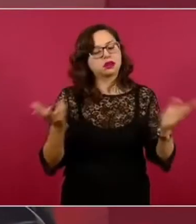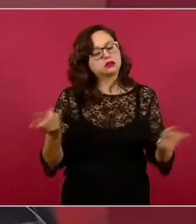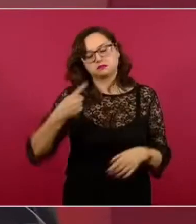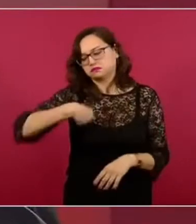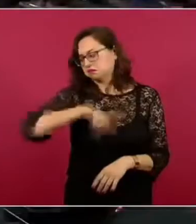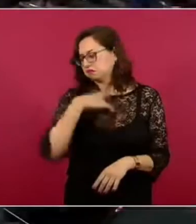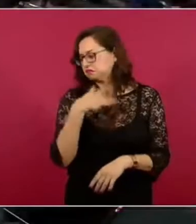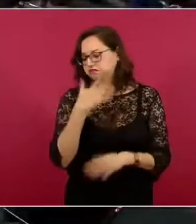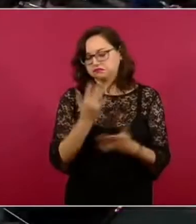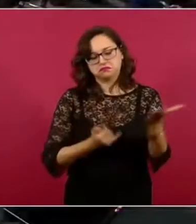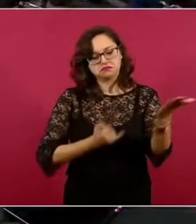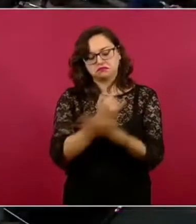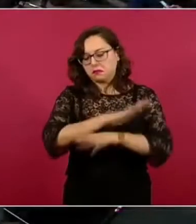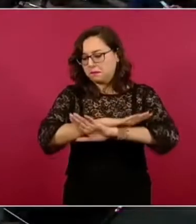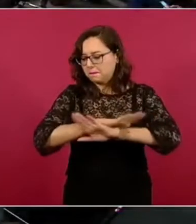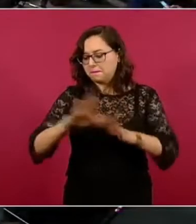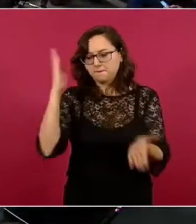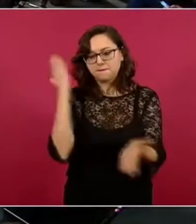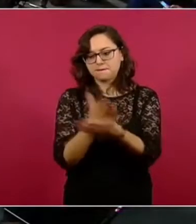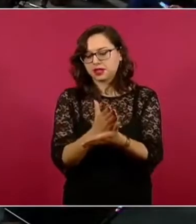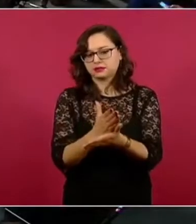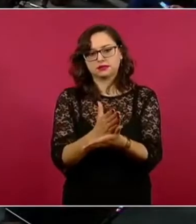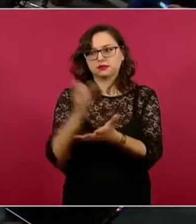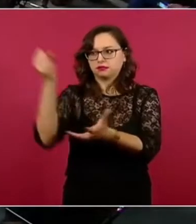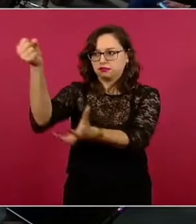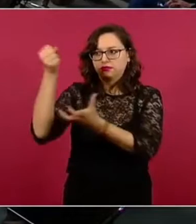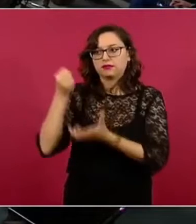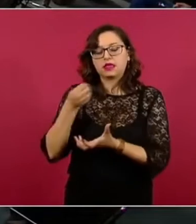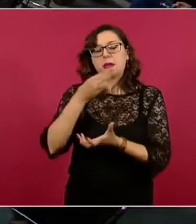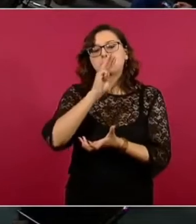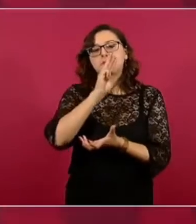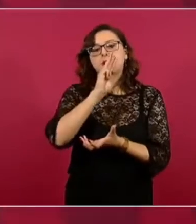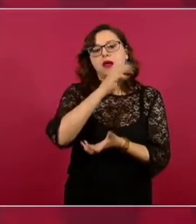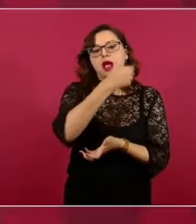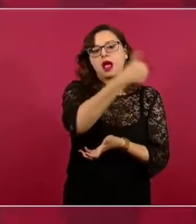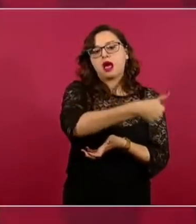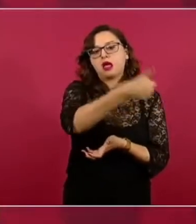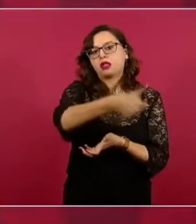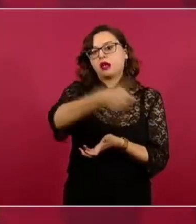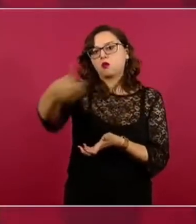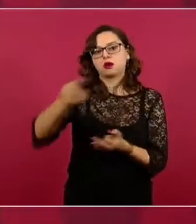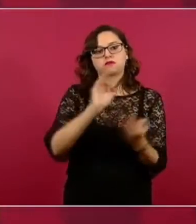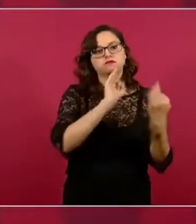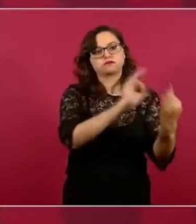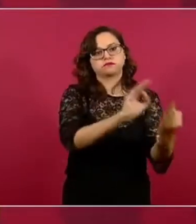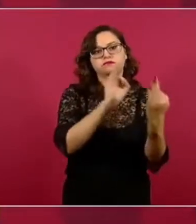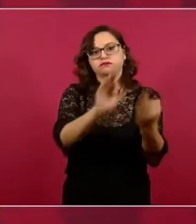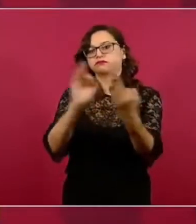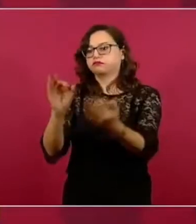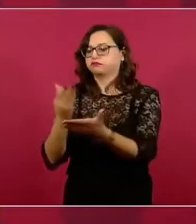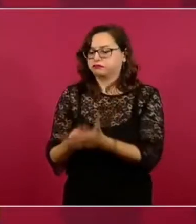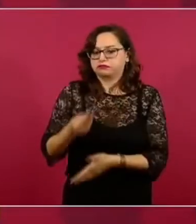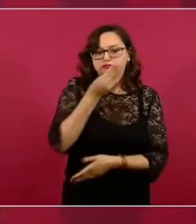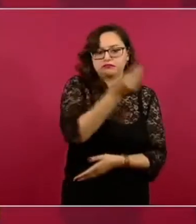las madres los apoyos y que ellas decidan